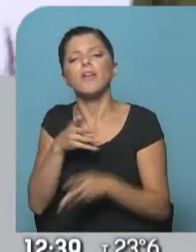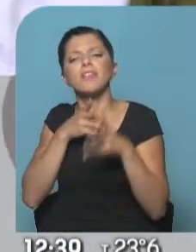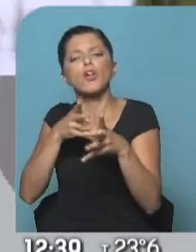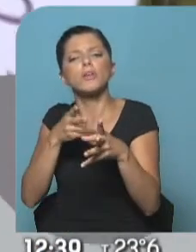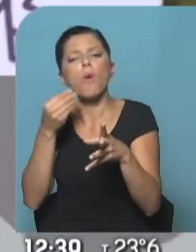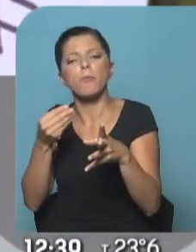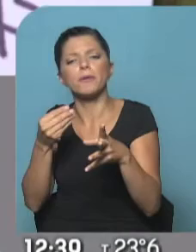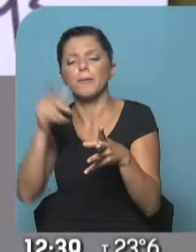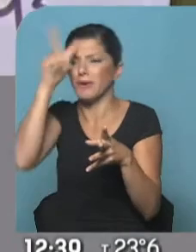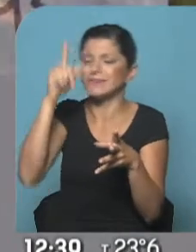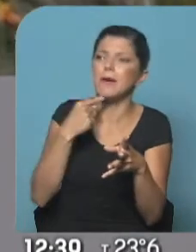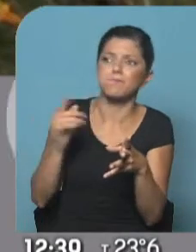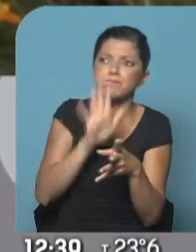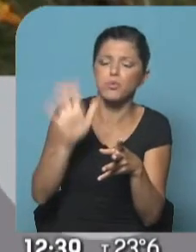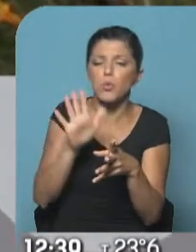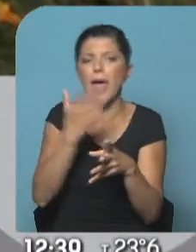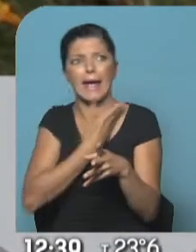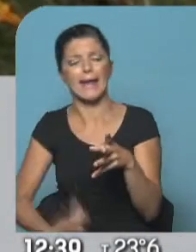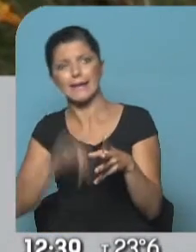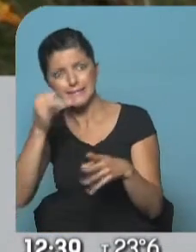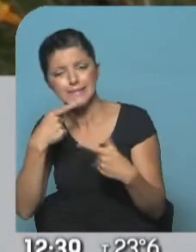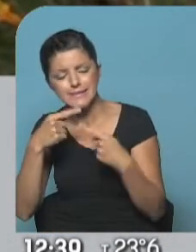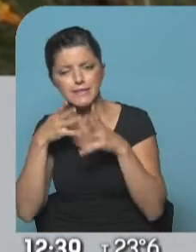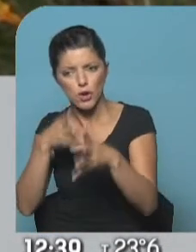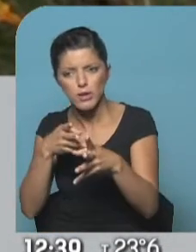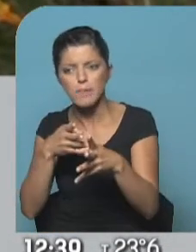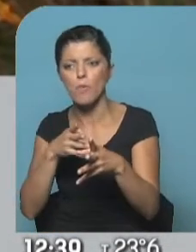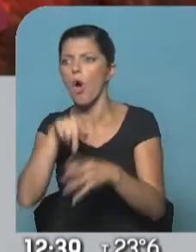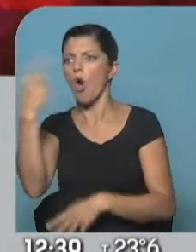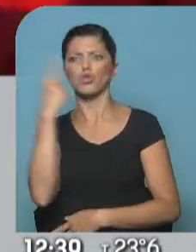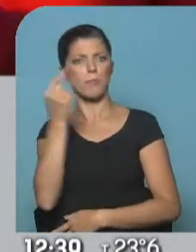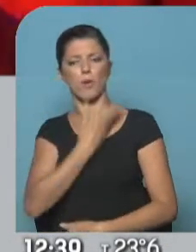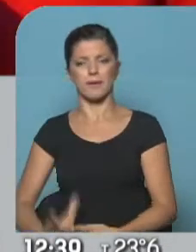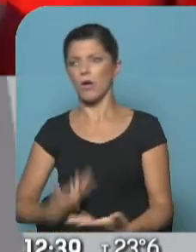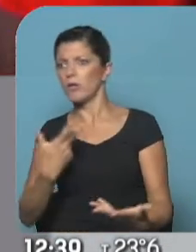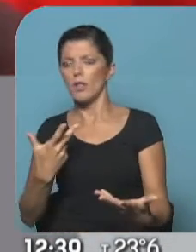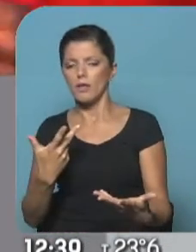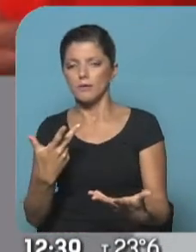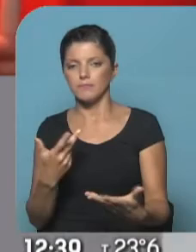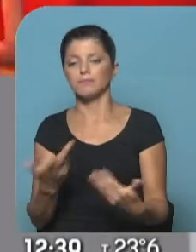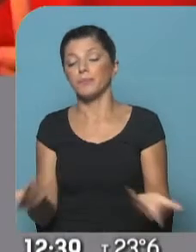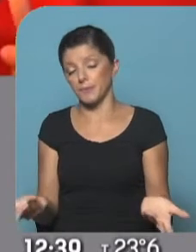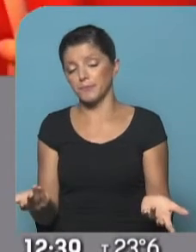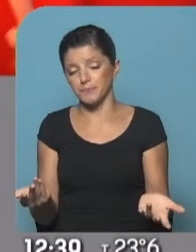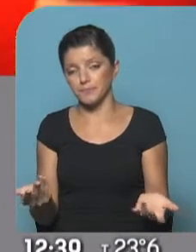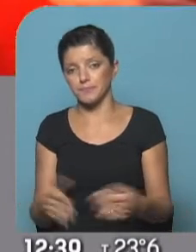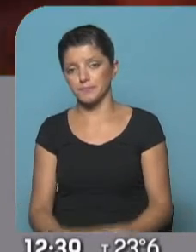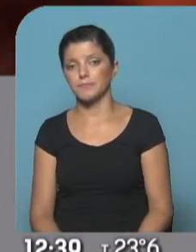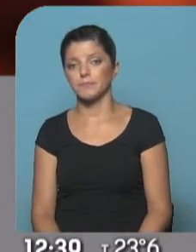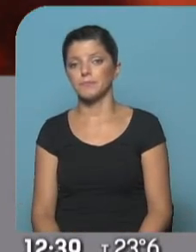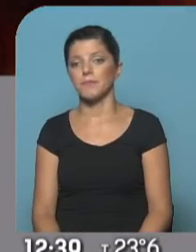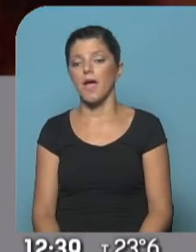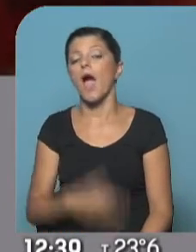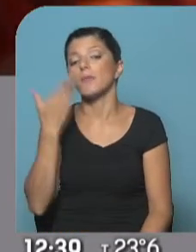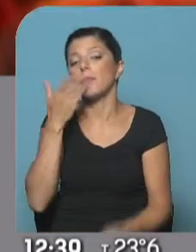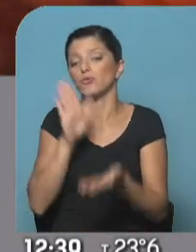lo pone en duda, el alcalde de Nueva York sí habla de terrorismo, el gobernador Cuomo también. Bueno, porque estamos hablando en este caso, por un lado, por el